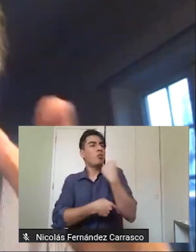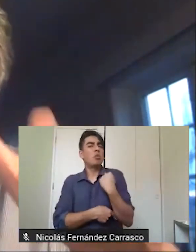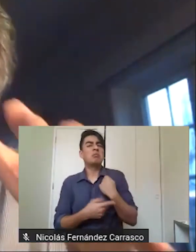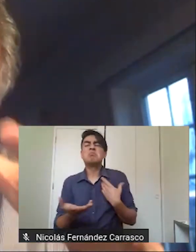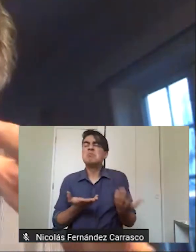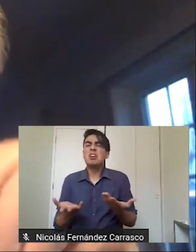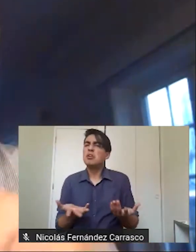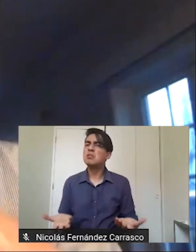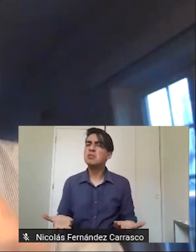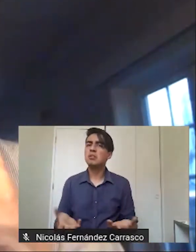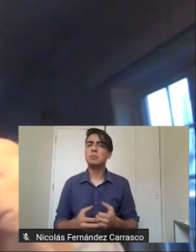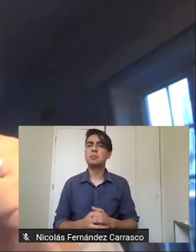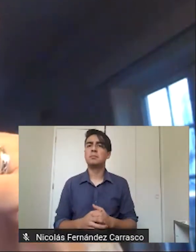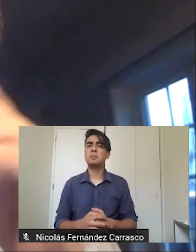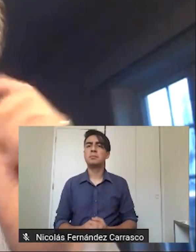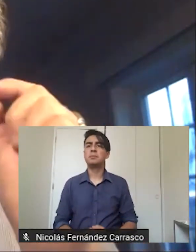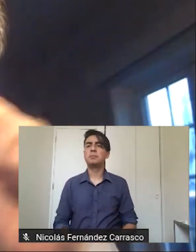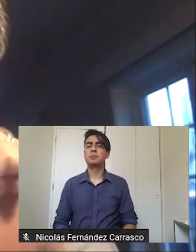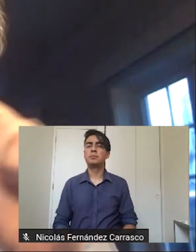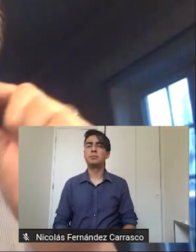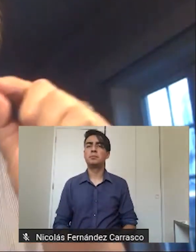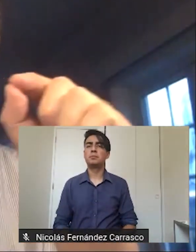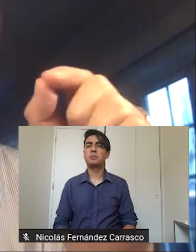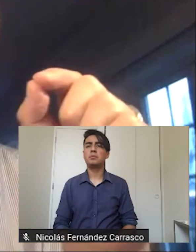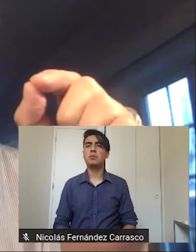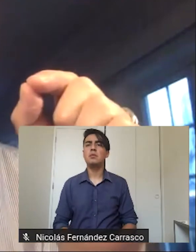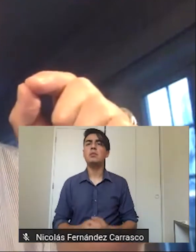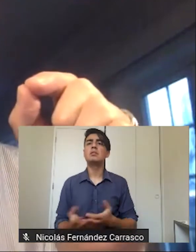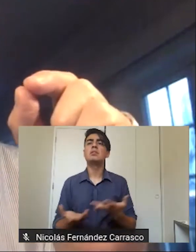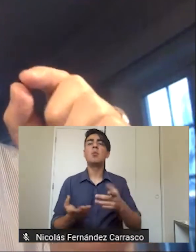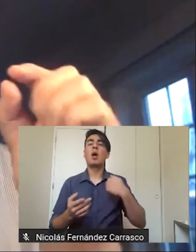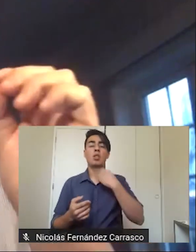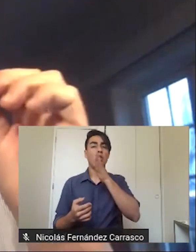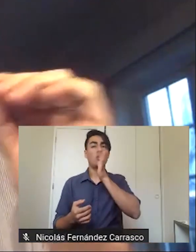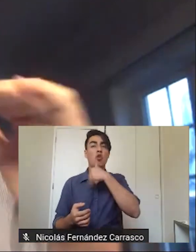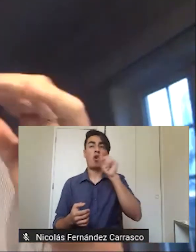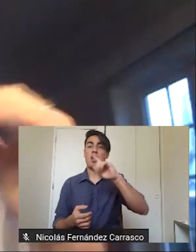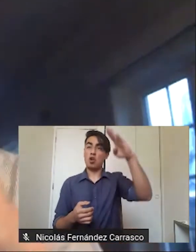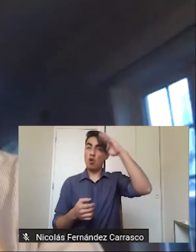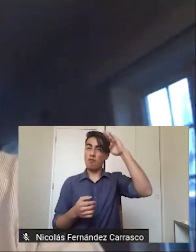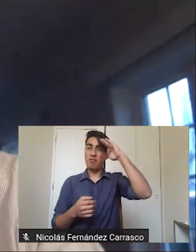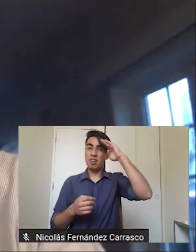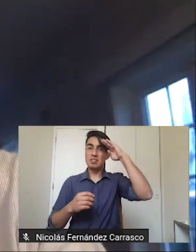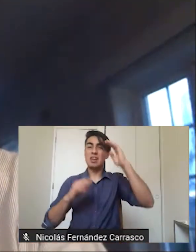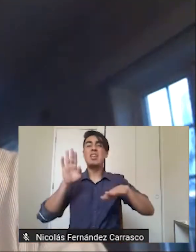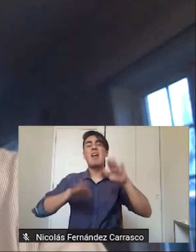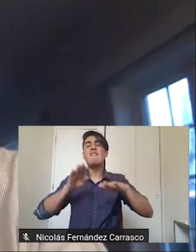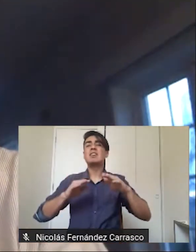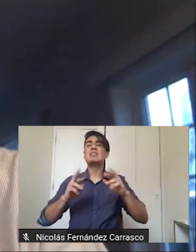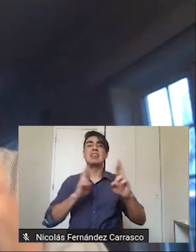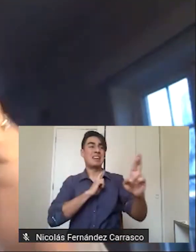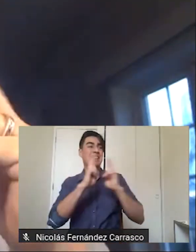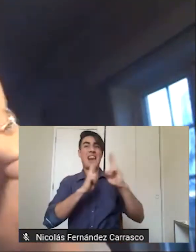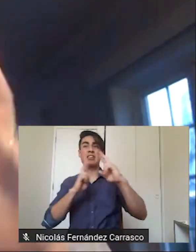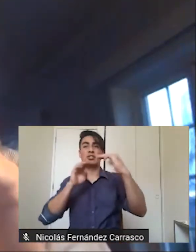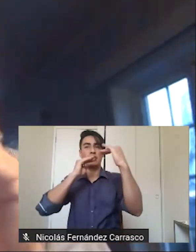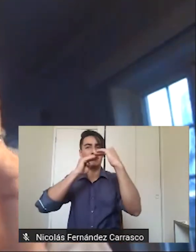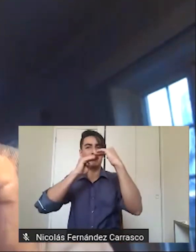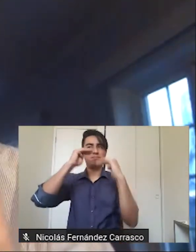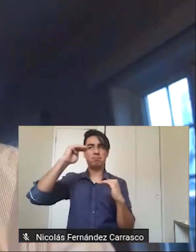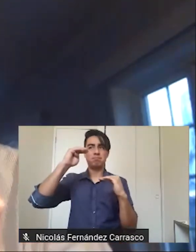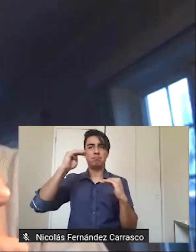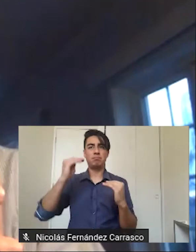Y en esas preguntas se escucha tanto la desconfianza y lo asimétrico de muchas relaciones. Hay